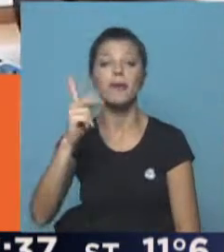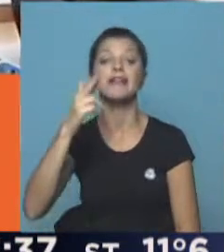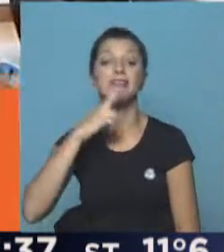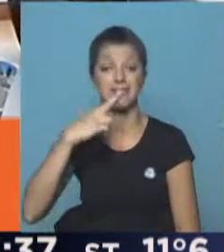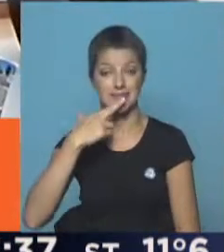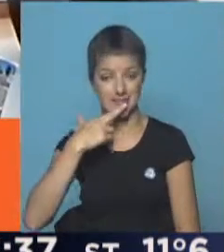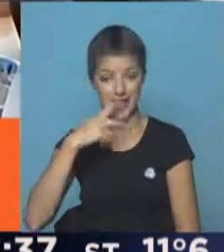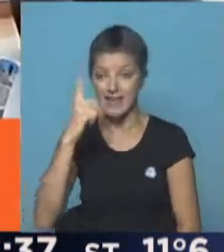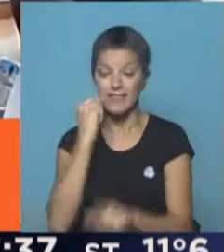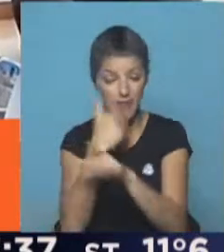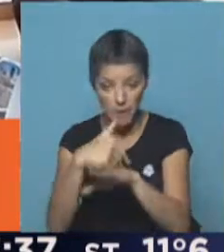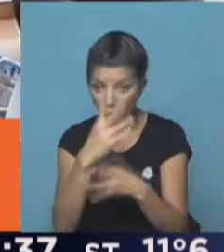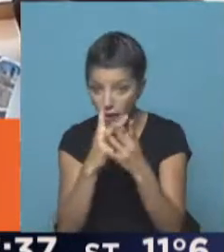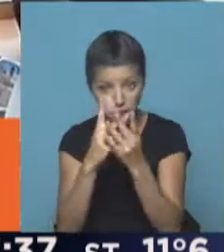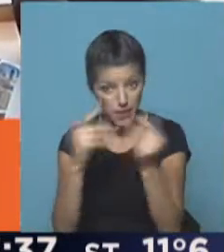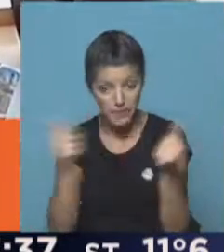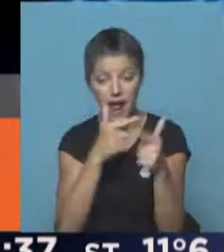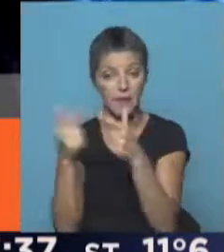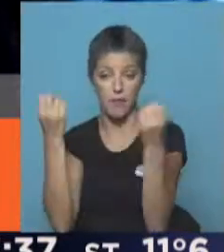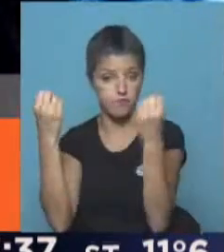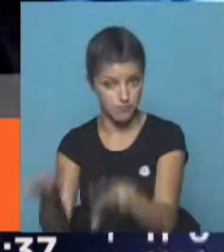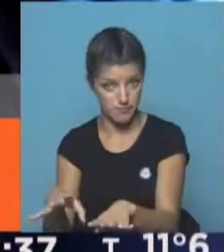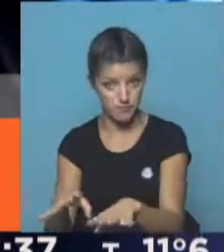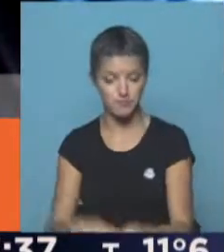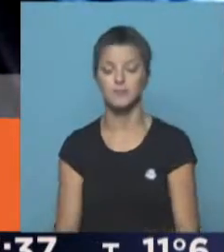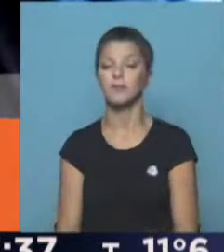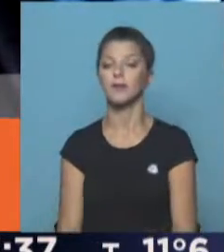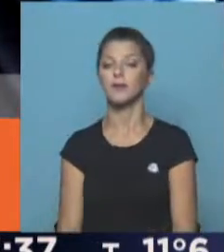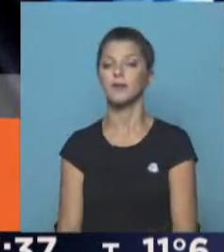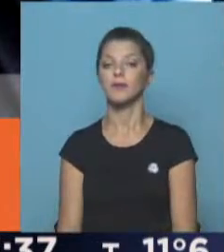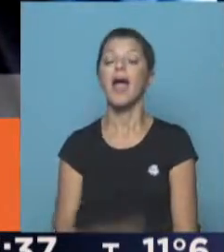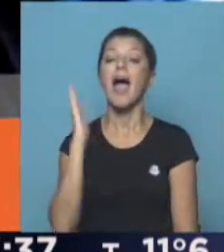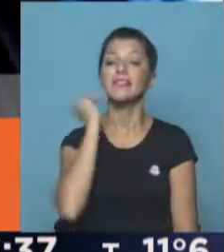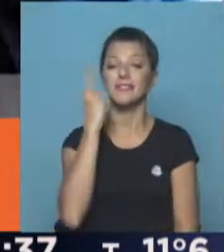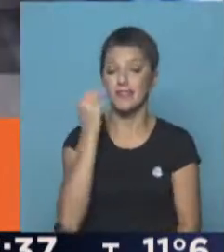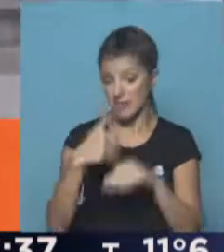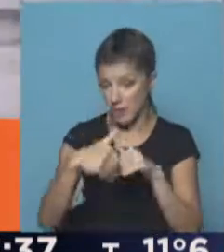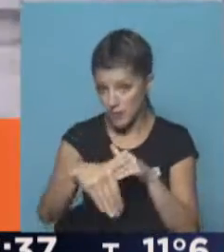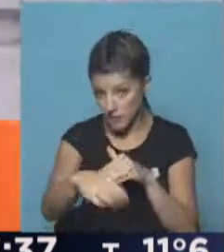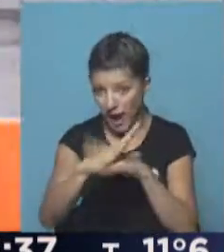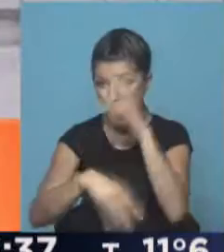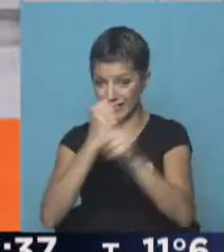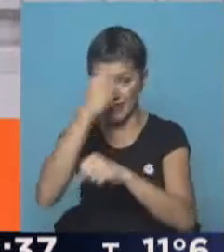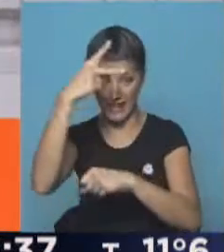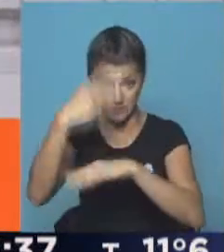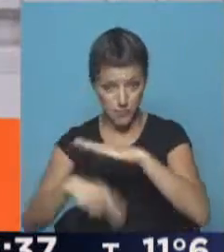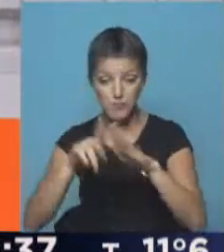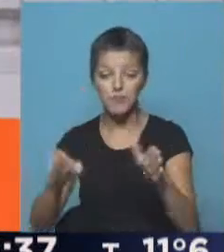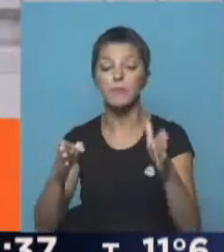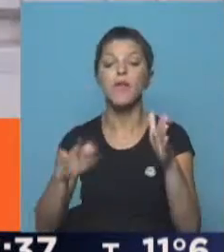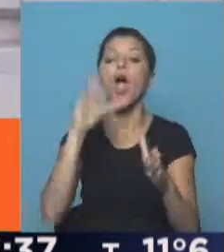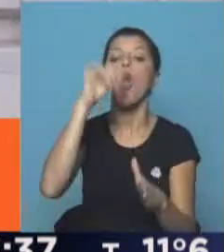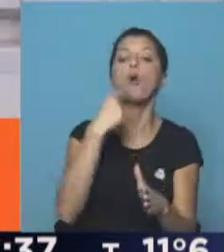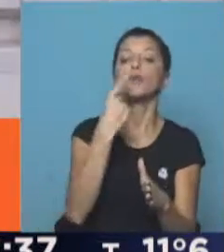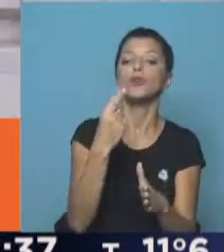en que culminará totalmente el desarme. A 16 días de que se cumpla ese plazo, la ONU reveló que ya cuenta